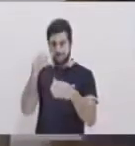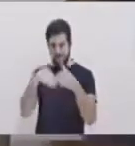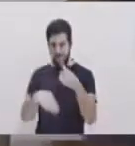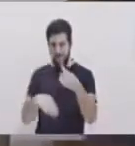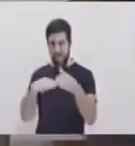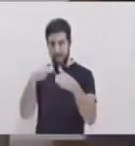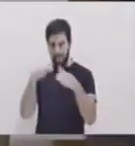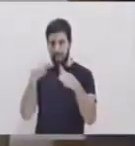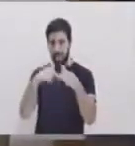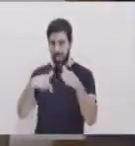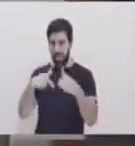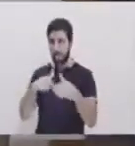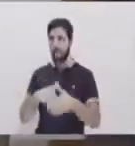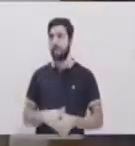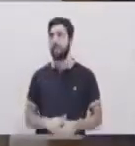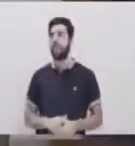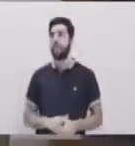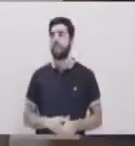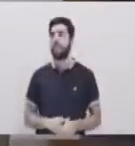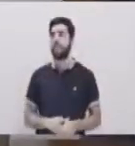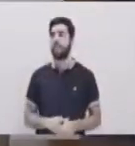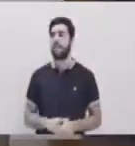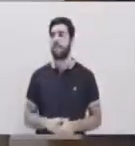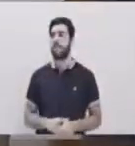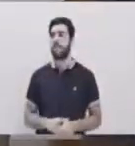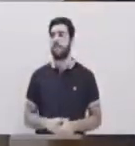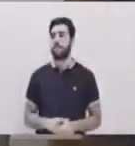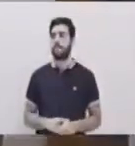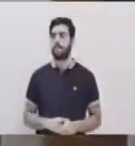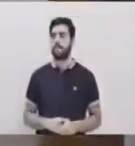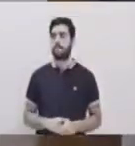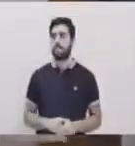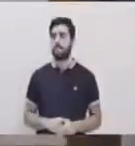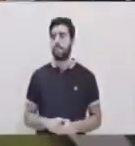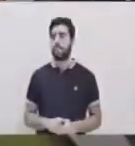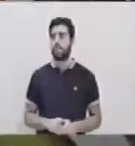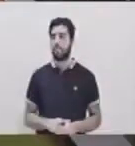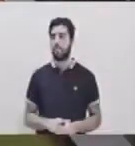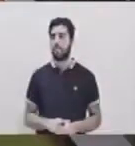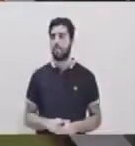que vamos a ocupar para decorar. Colocamos acá.